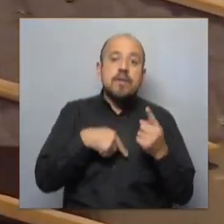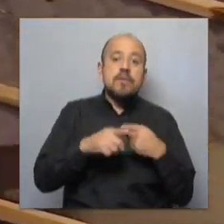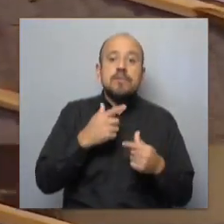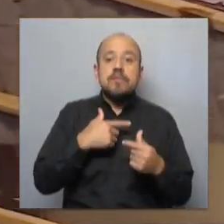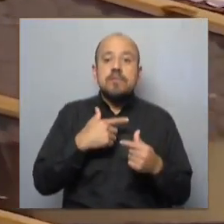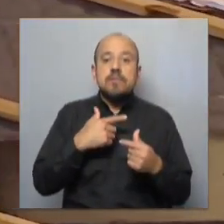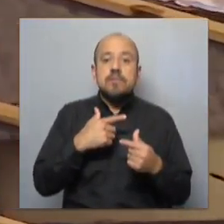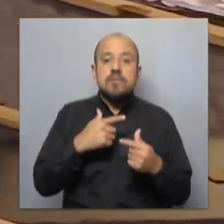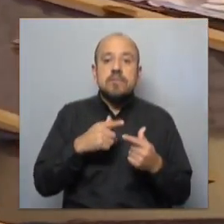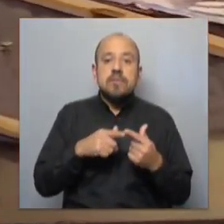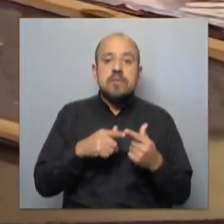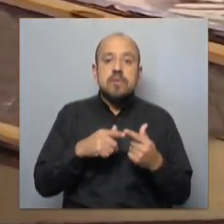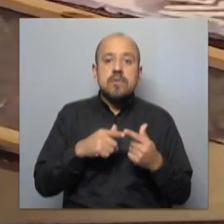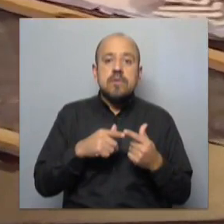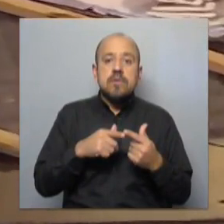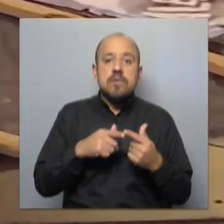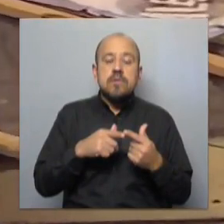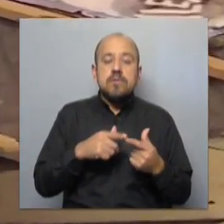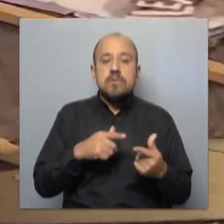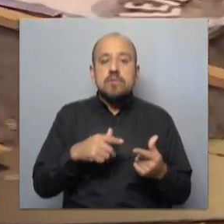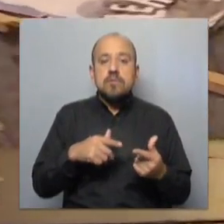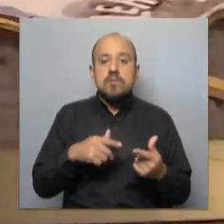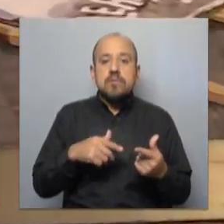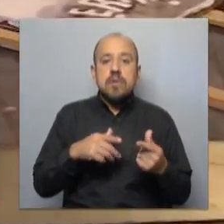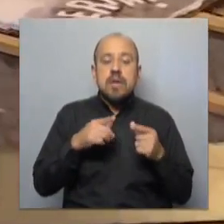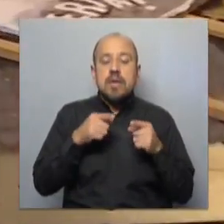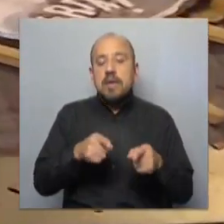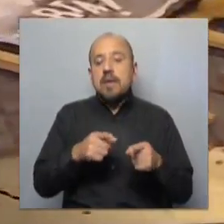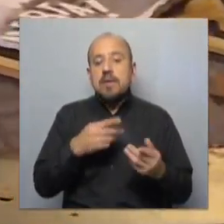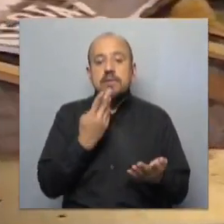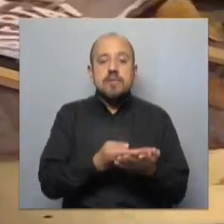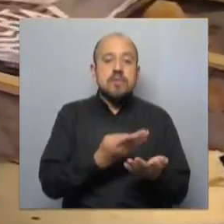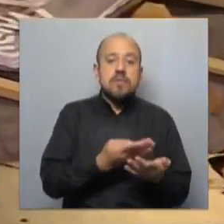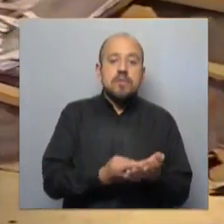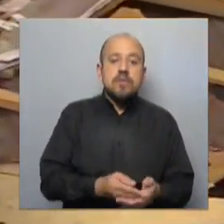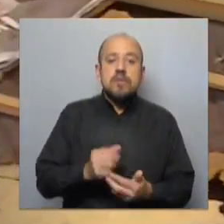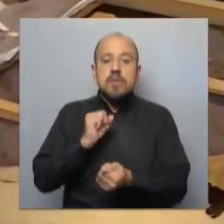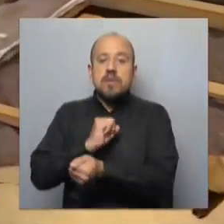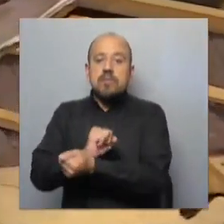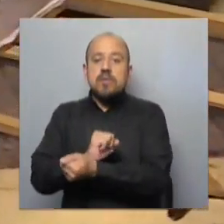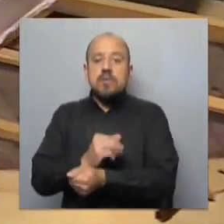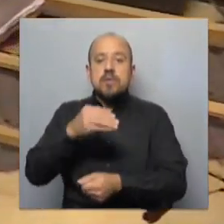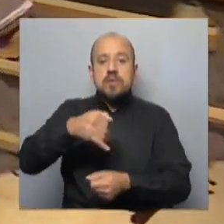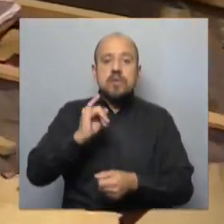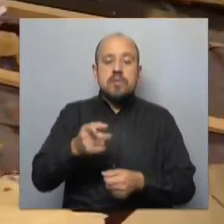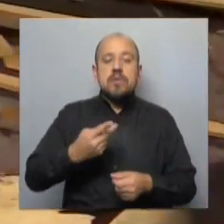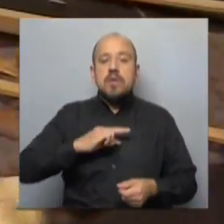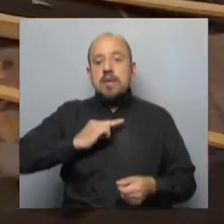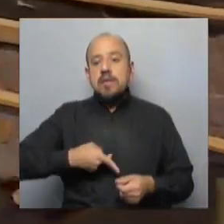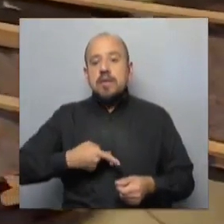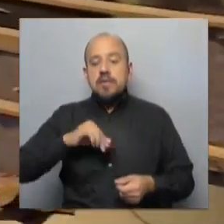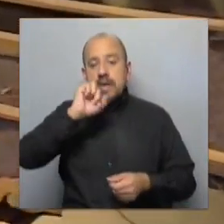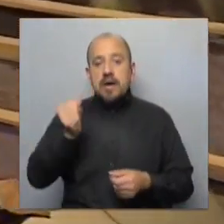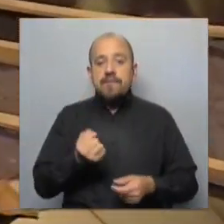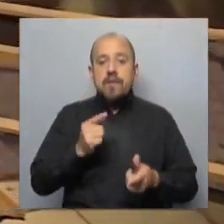situación en situación de prostitución las que están presas las migrantes las trans las afro las